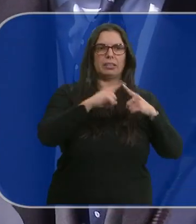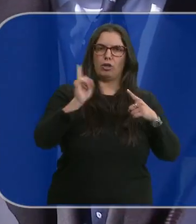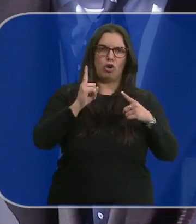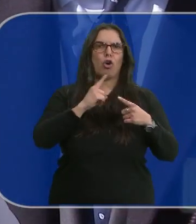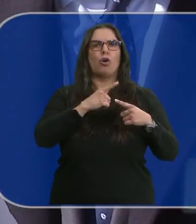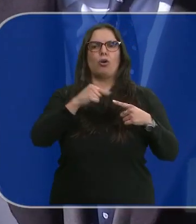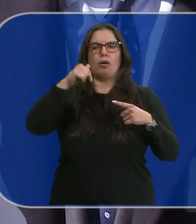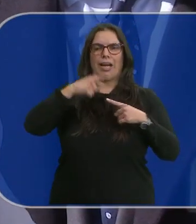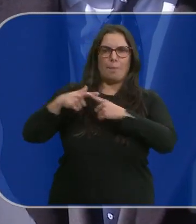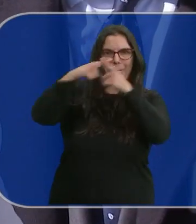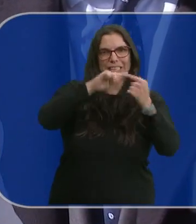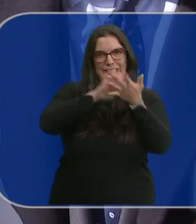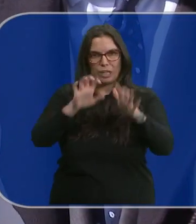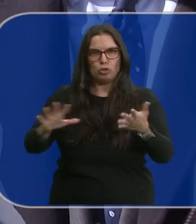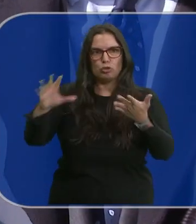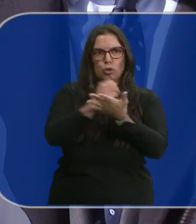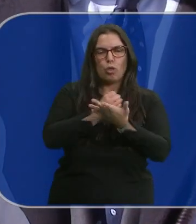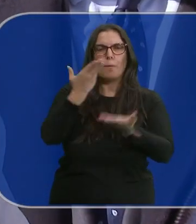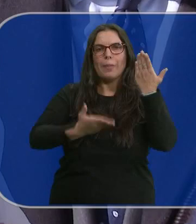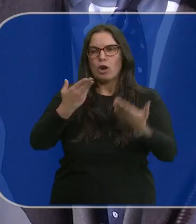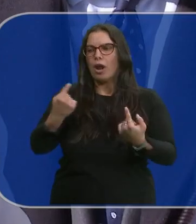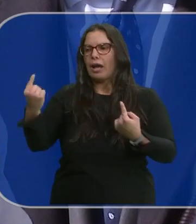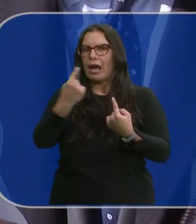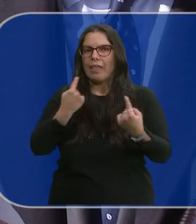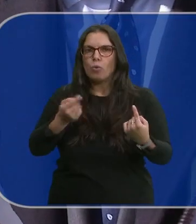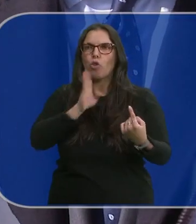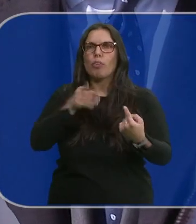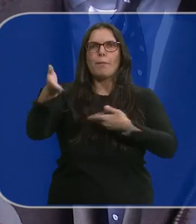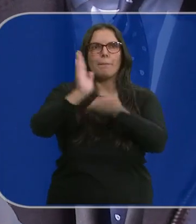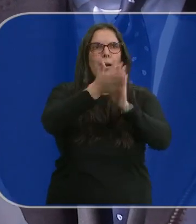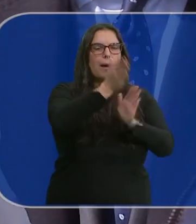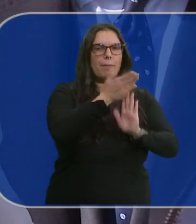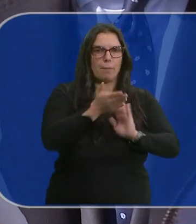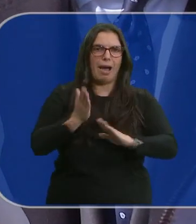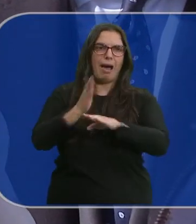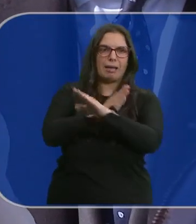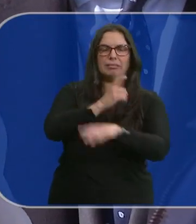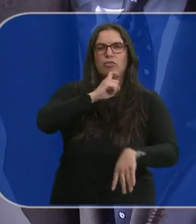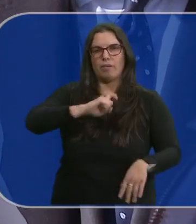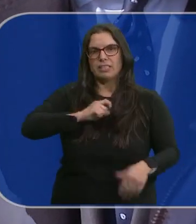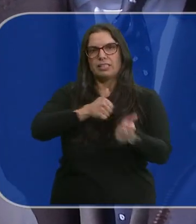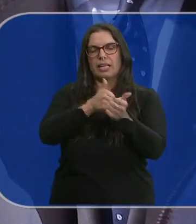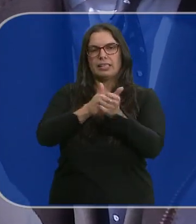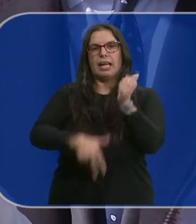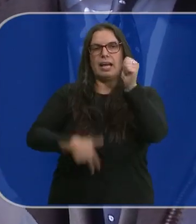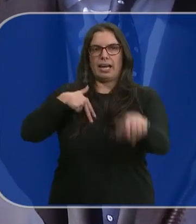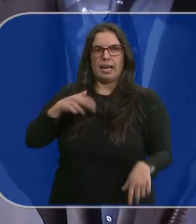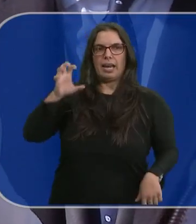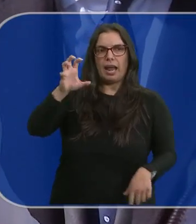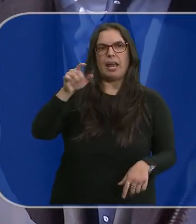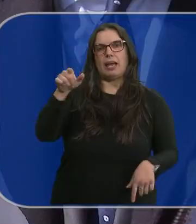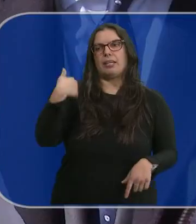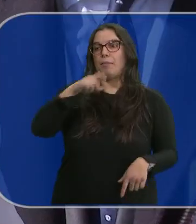toda Castilla y León, se valora a los internos donde tienen vinculación, en fin, nos avisan previamente desde la Secretaría General, que es cuando yo